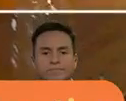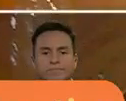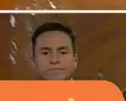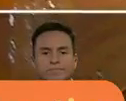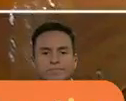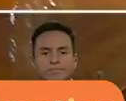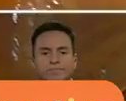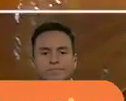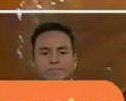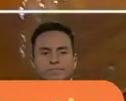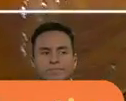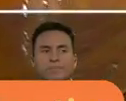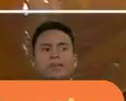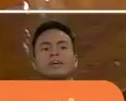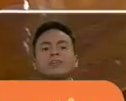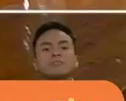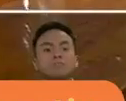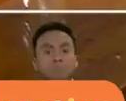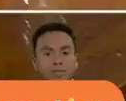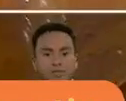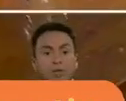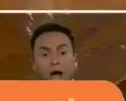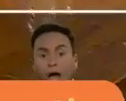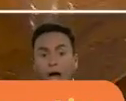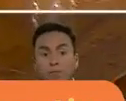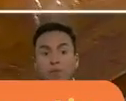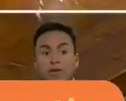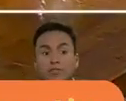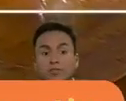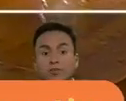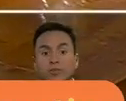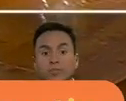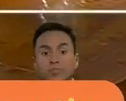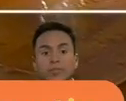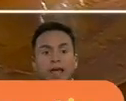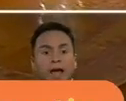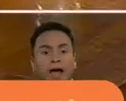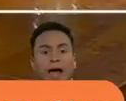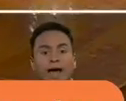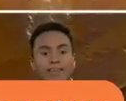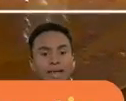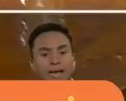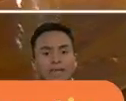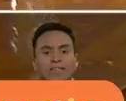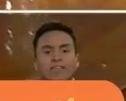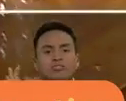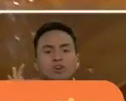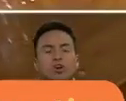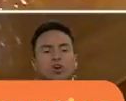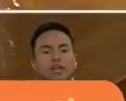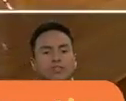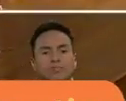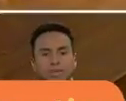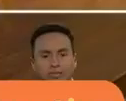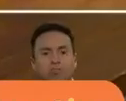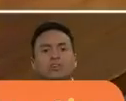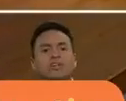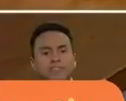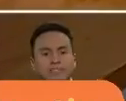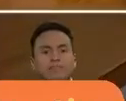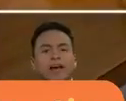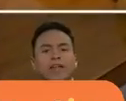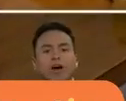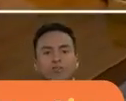Miren, yo lo único que quiero decir es, dentro de las cosas que fui a ver ayer el discurso, con la mejor voluntad, porque pienso que el presidente de la República es un hombre